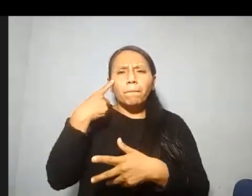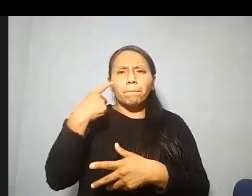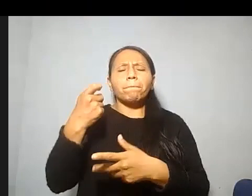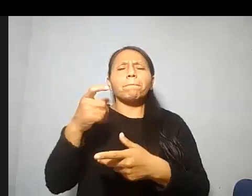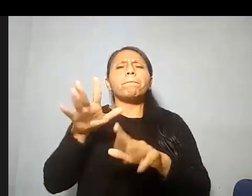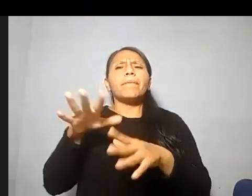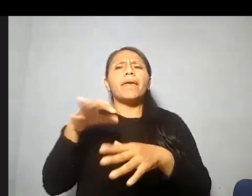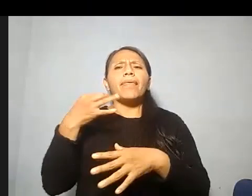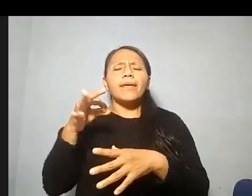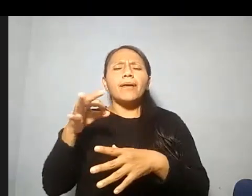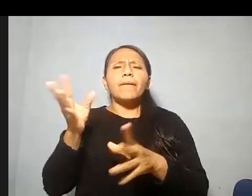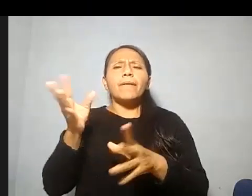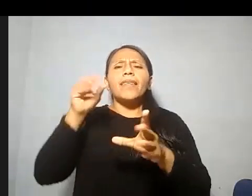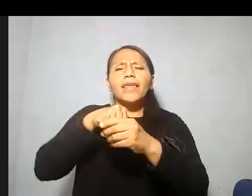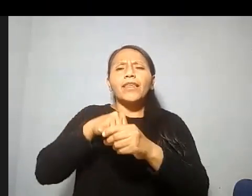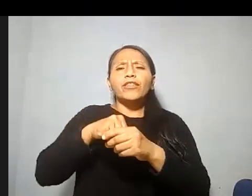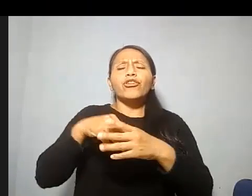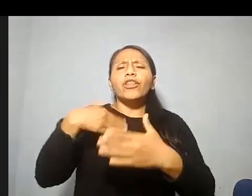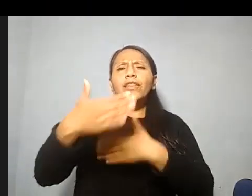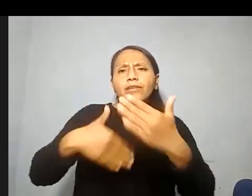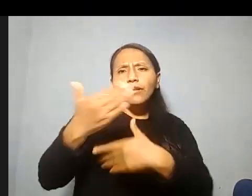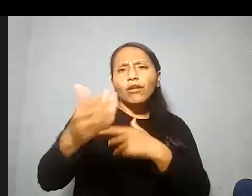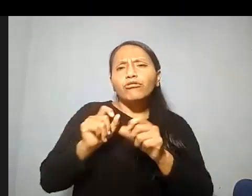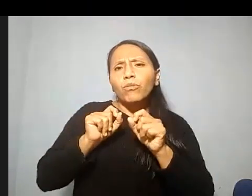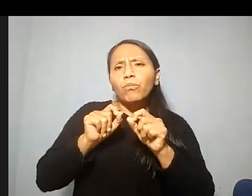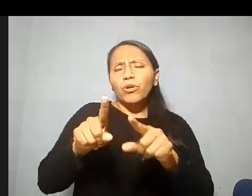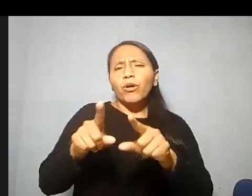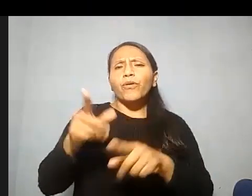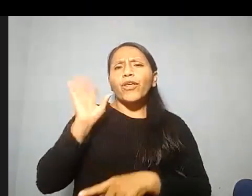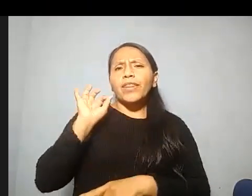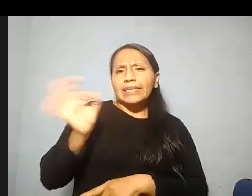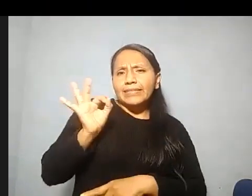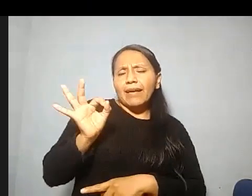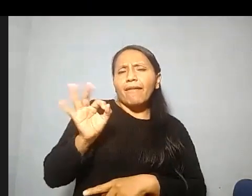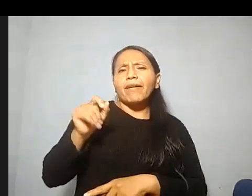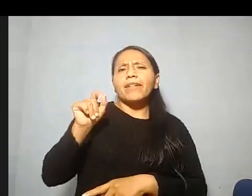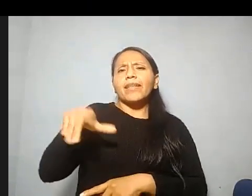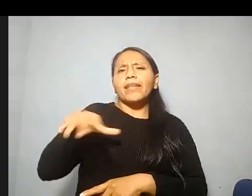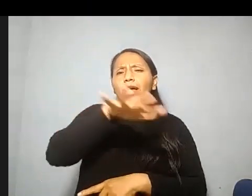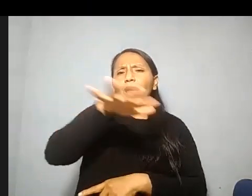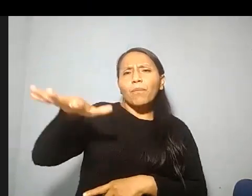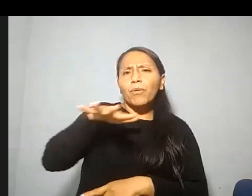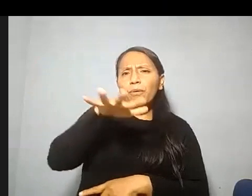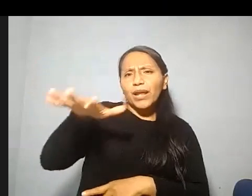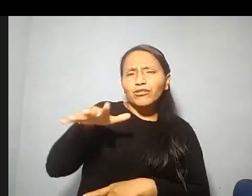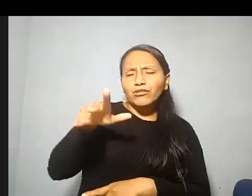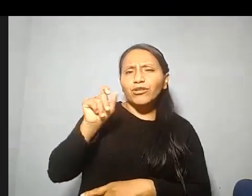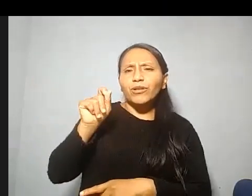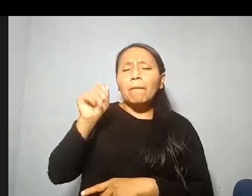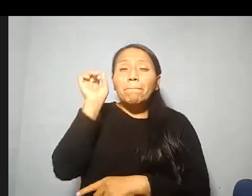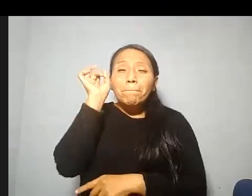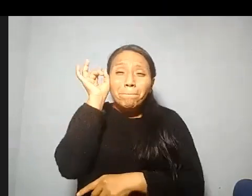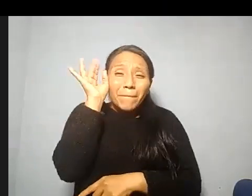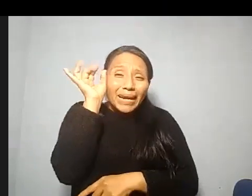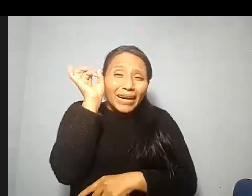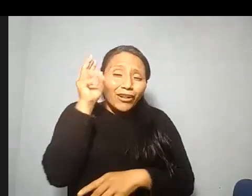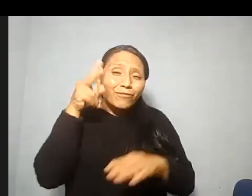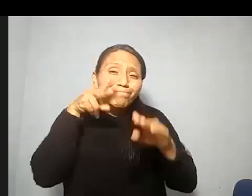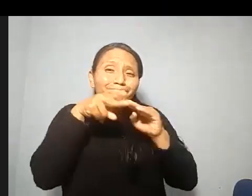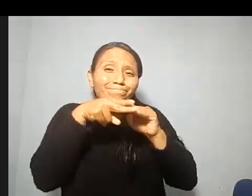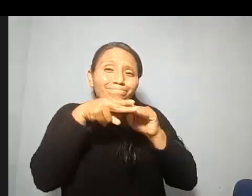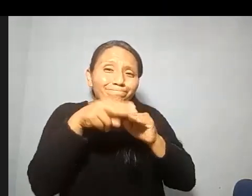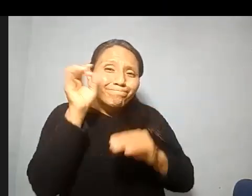identificarse dentro del desarrollo propio también del saber de las poblaciones con discapacidad. Perdón, John, que te interrumpo,